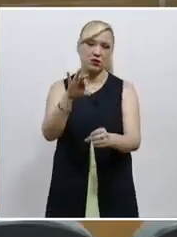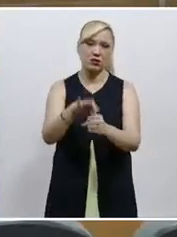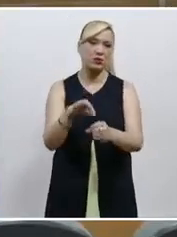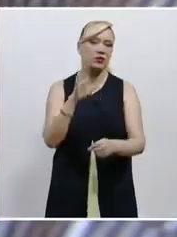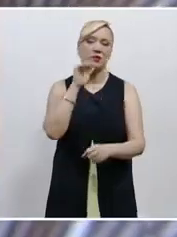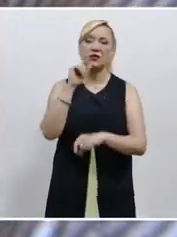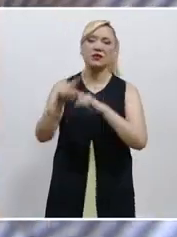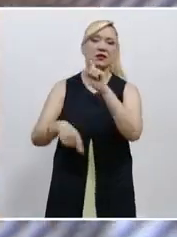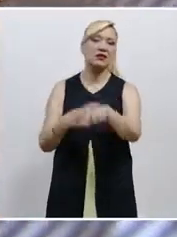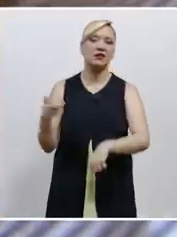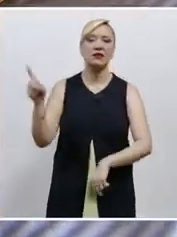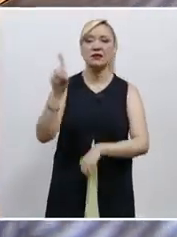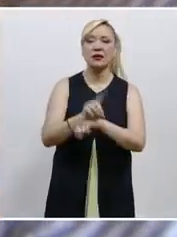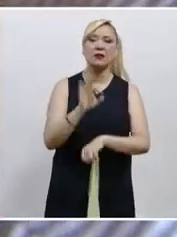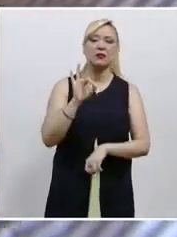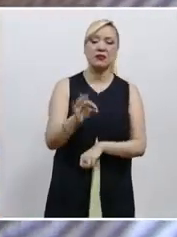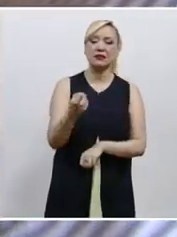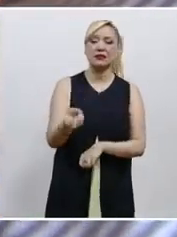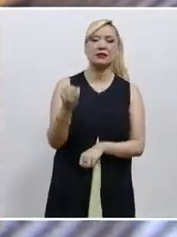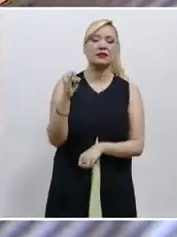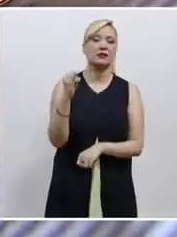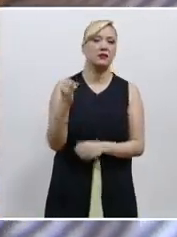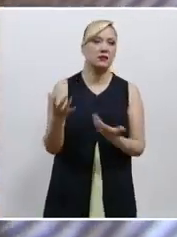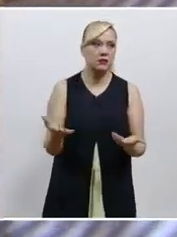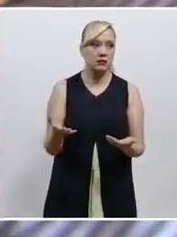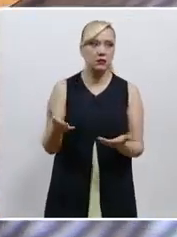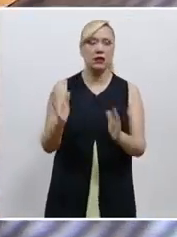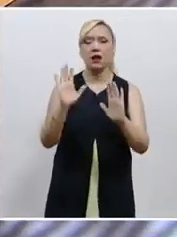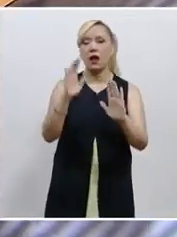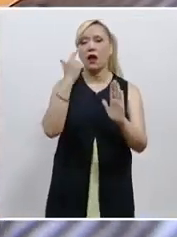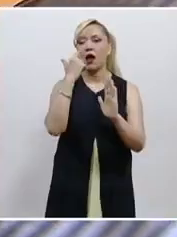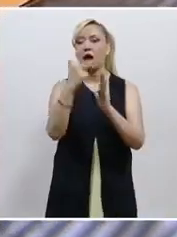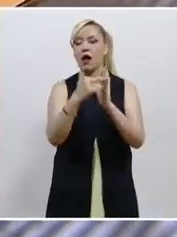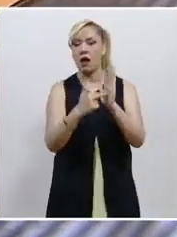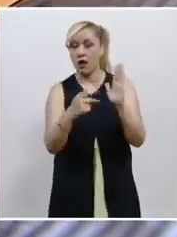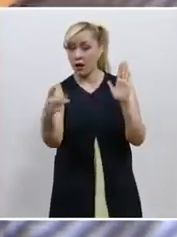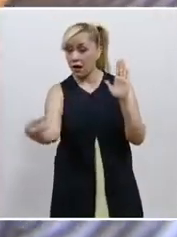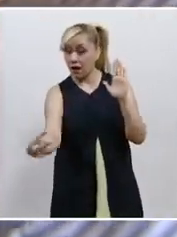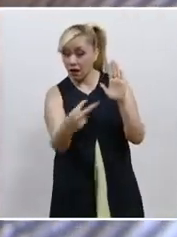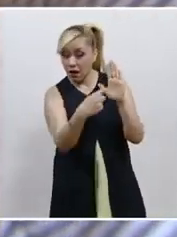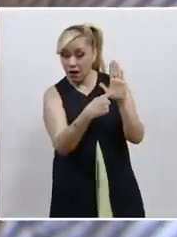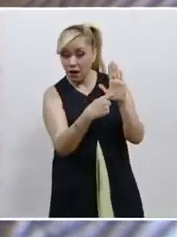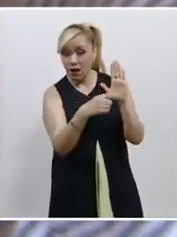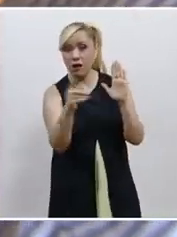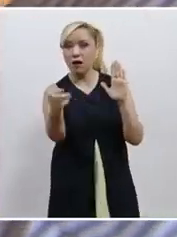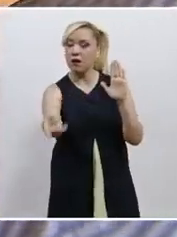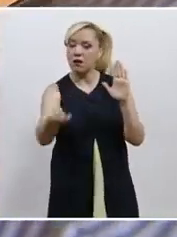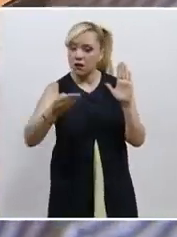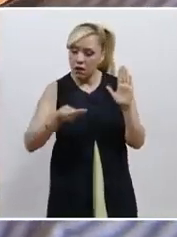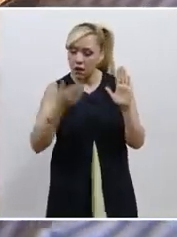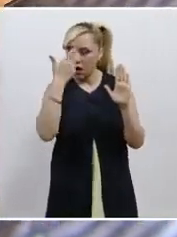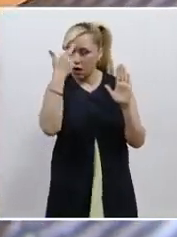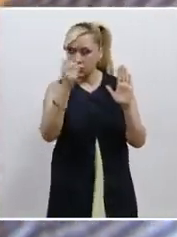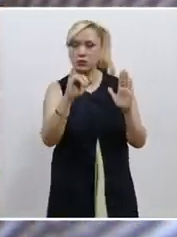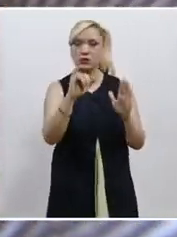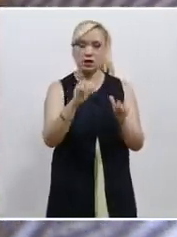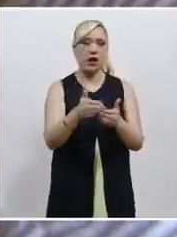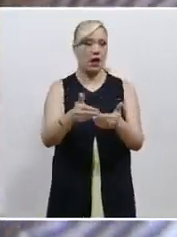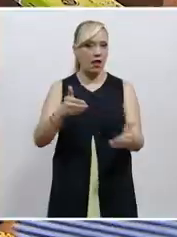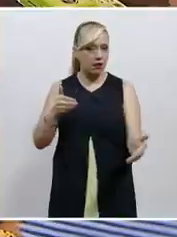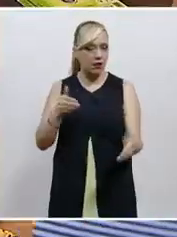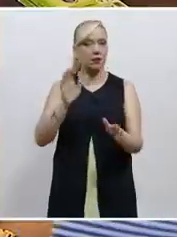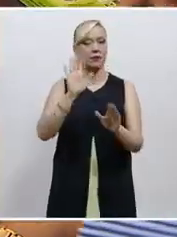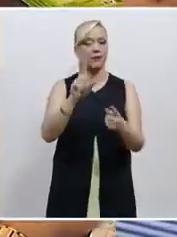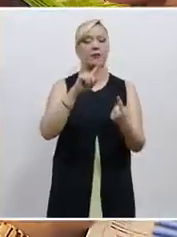local estableció los requisitos que la ciudadanía interesada en emitir su voto de forma anticipada debería cumplir, entre los que se encuentra